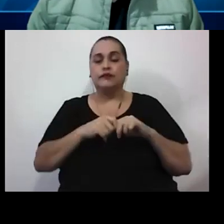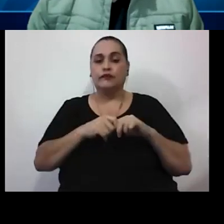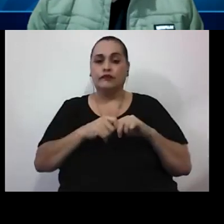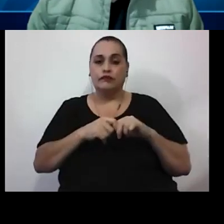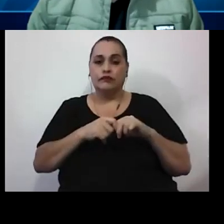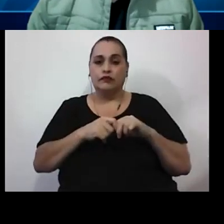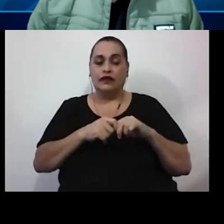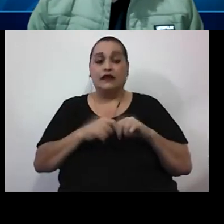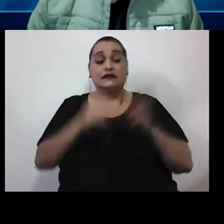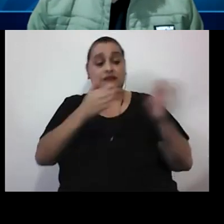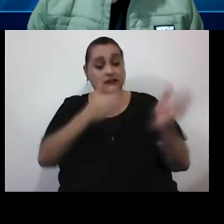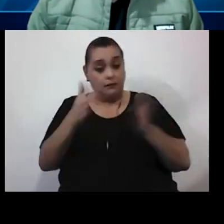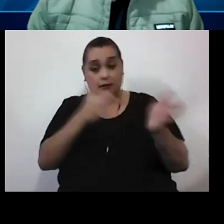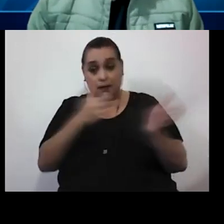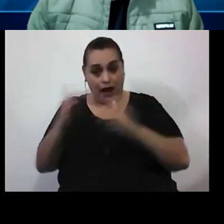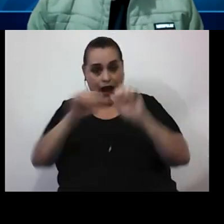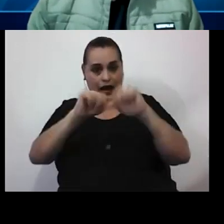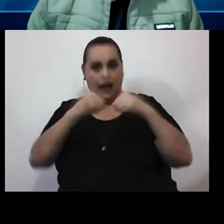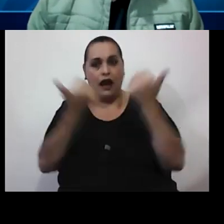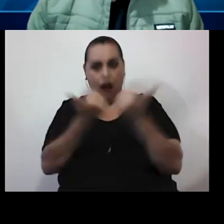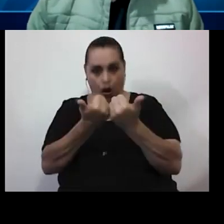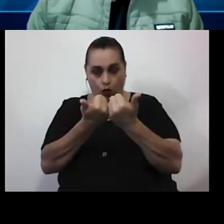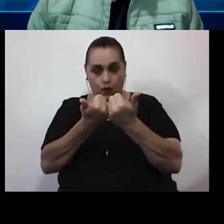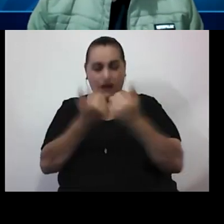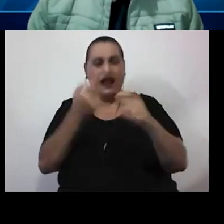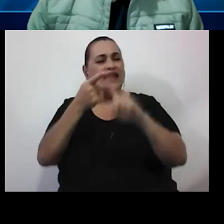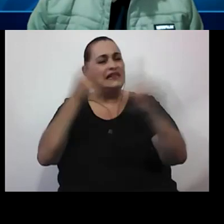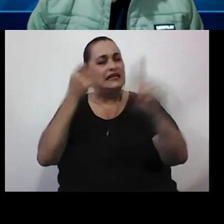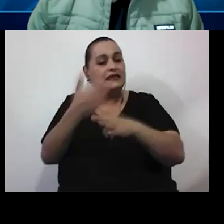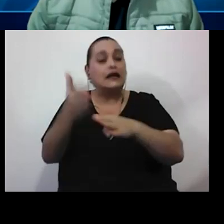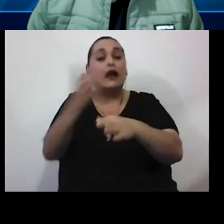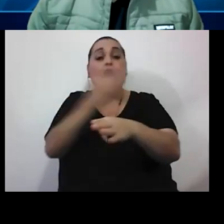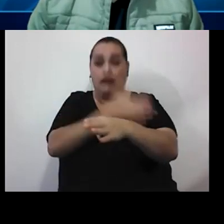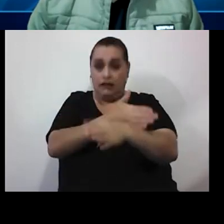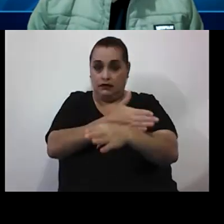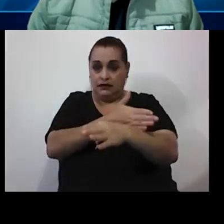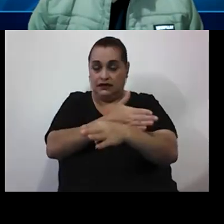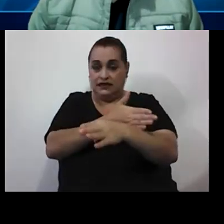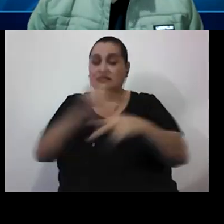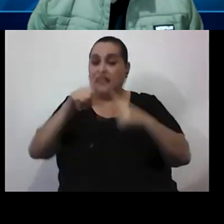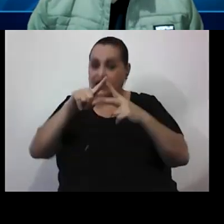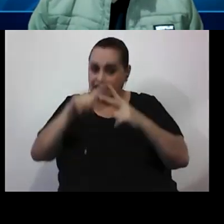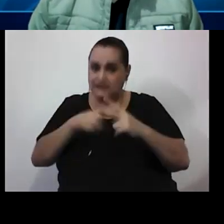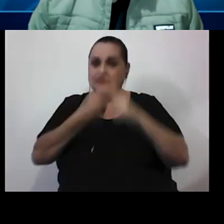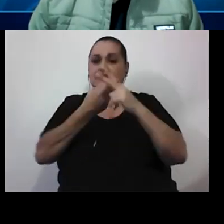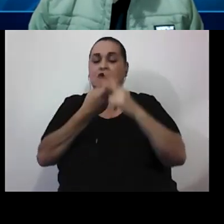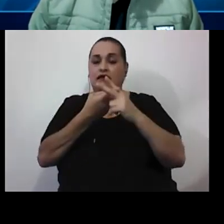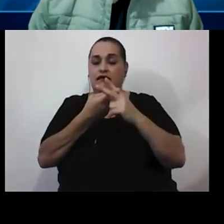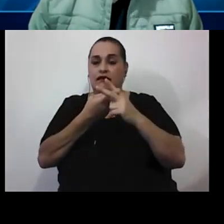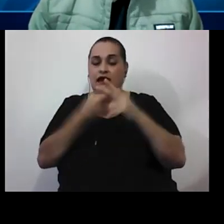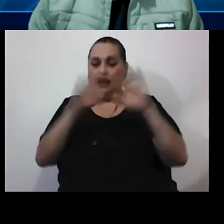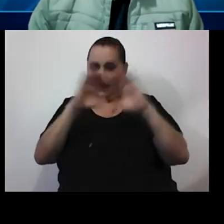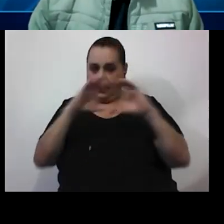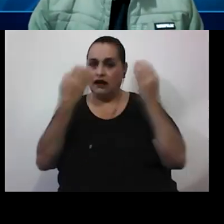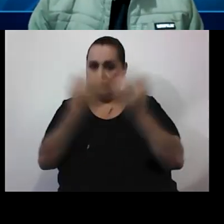Se prepara el aula desde antes de iniciar la